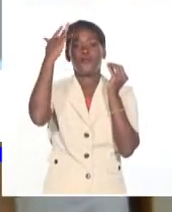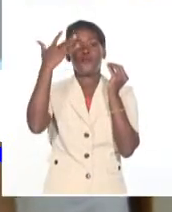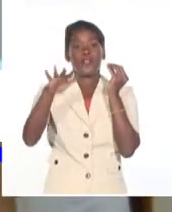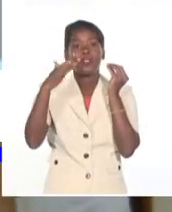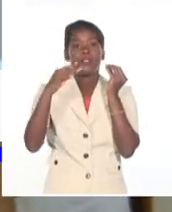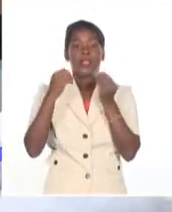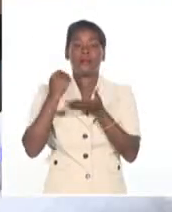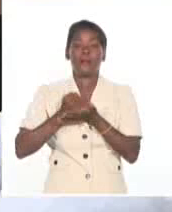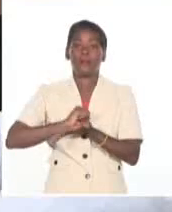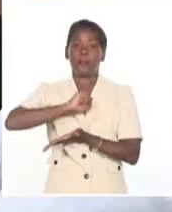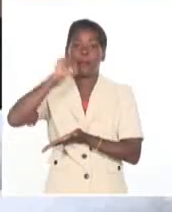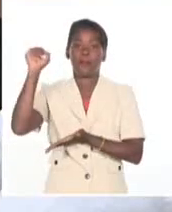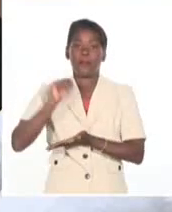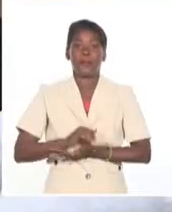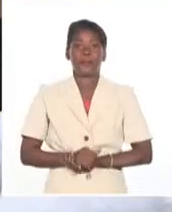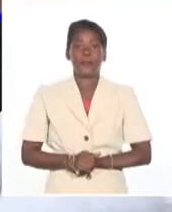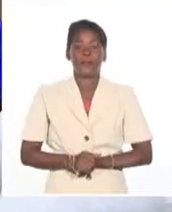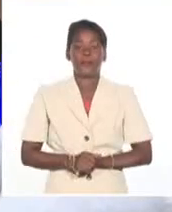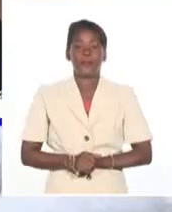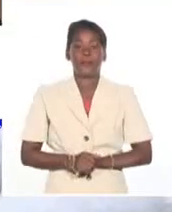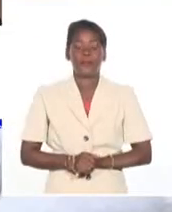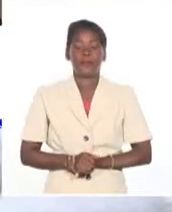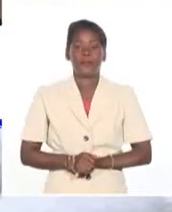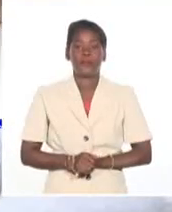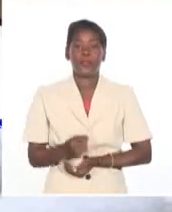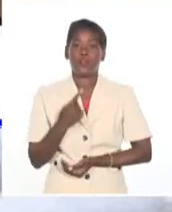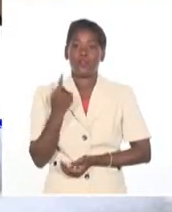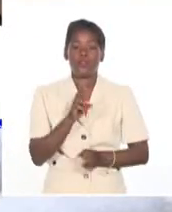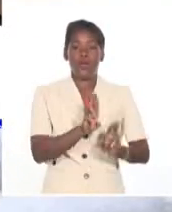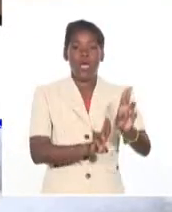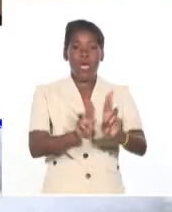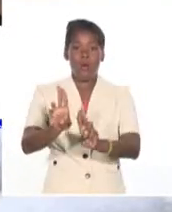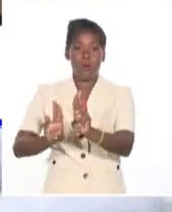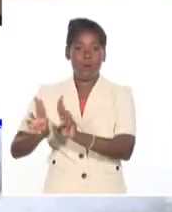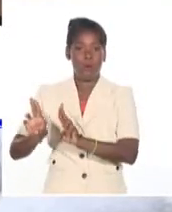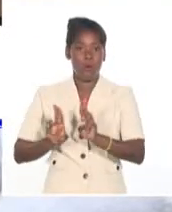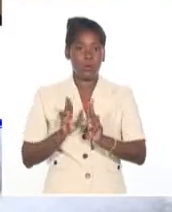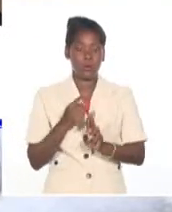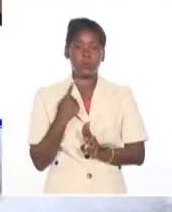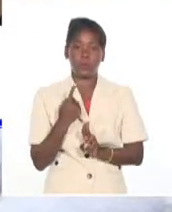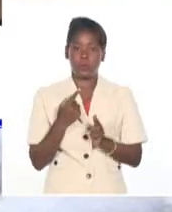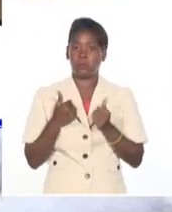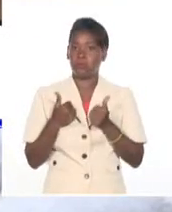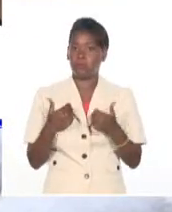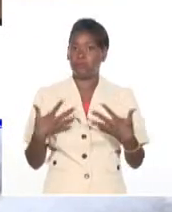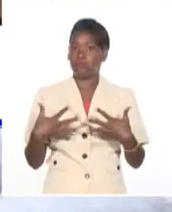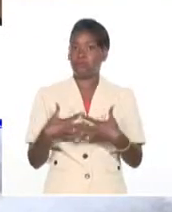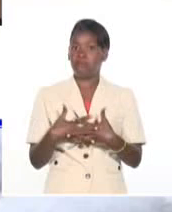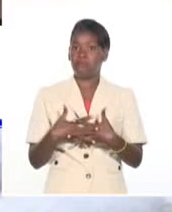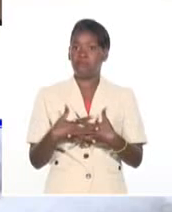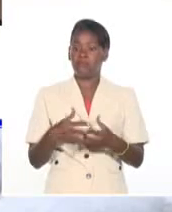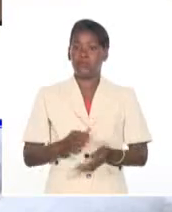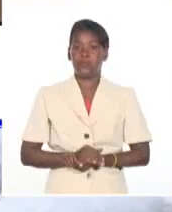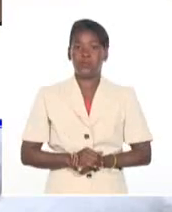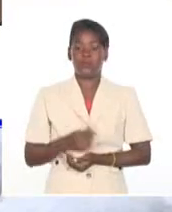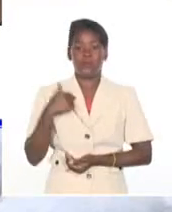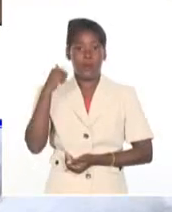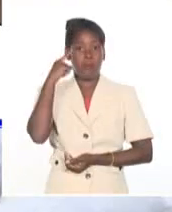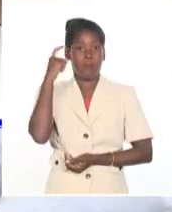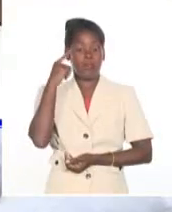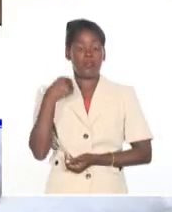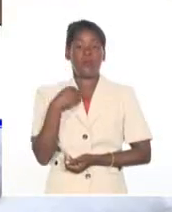2023. Creo que hemos estado de acuerdo por unanimidad, ¿no?, de darle el Premio